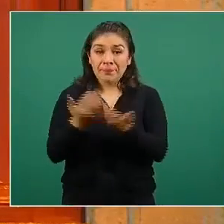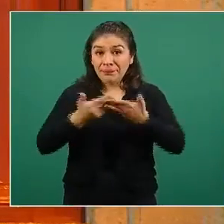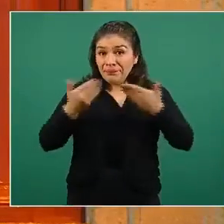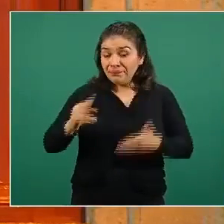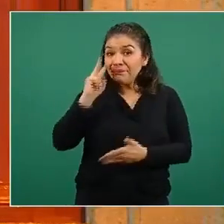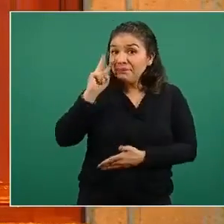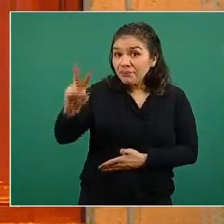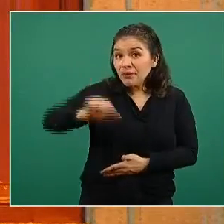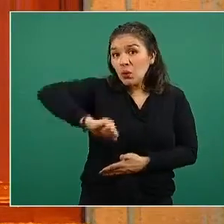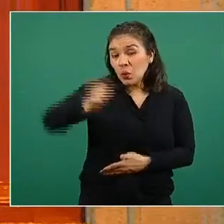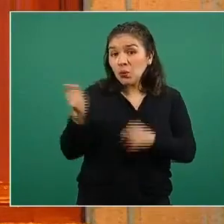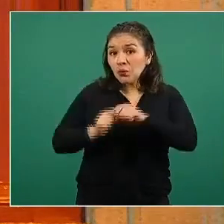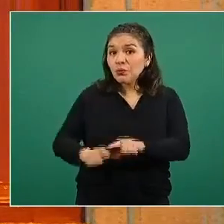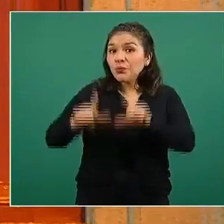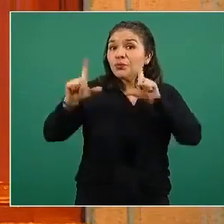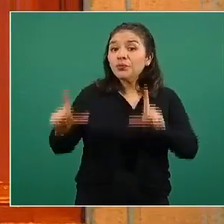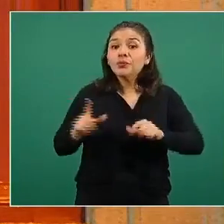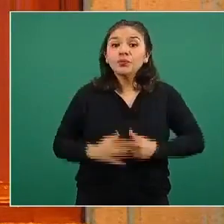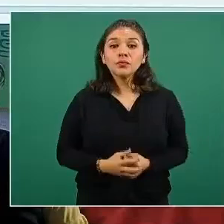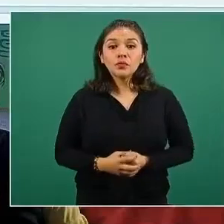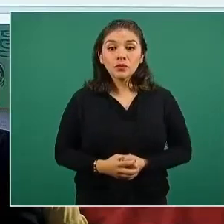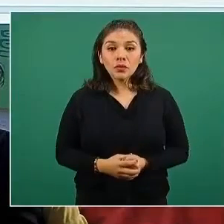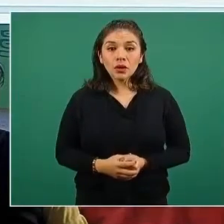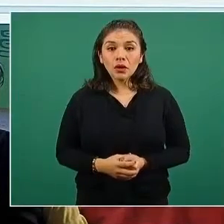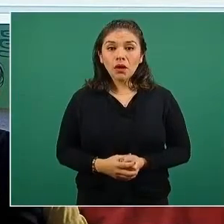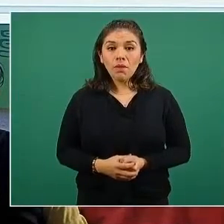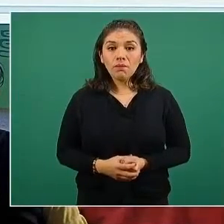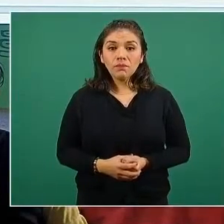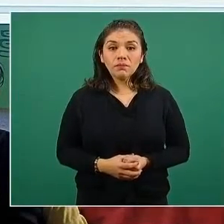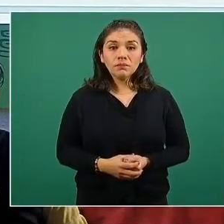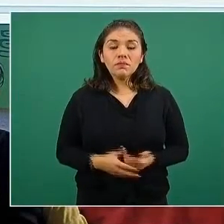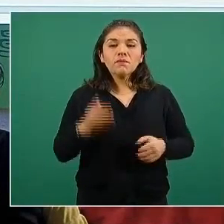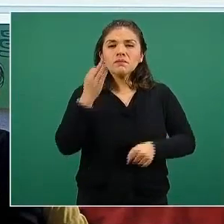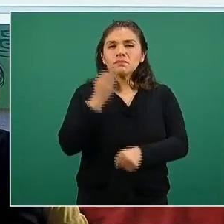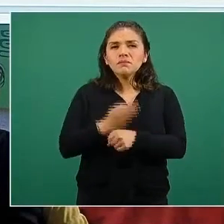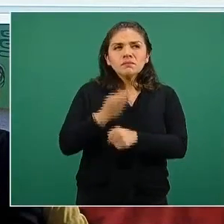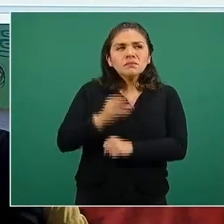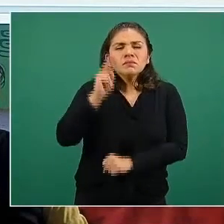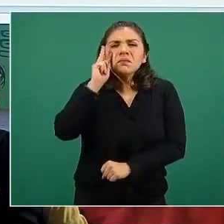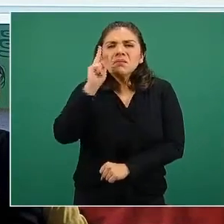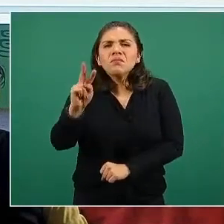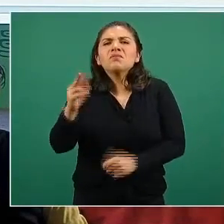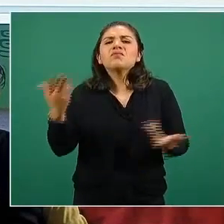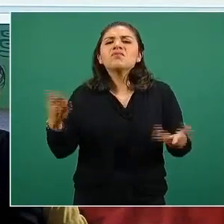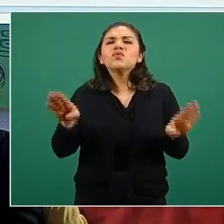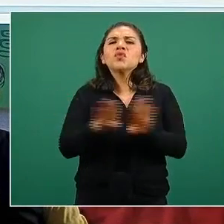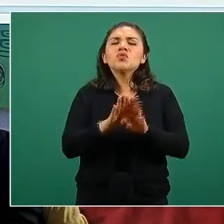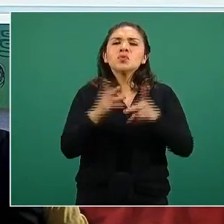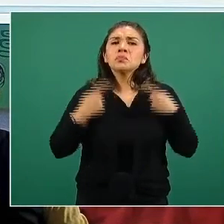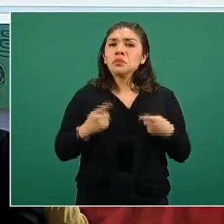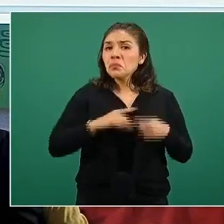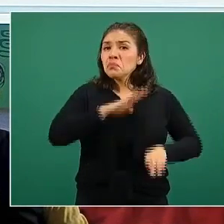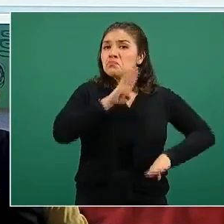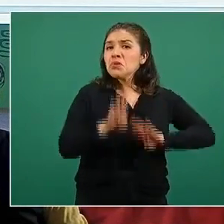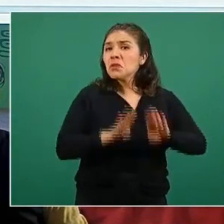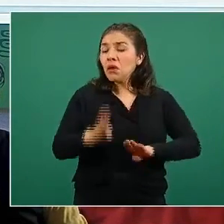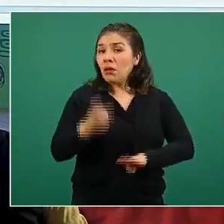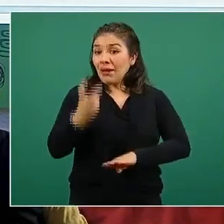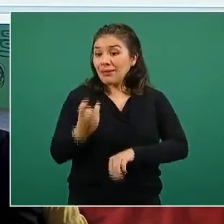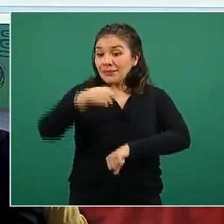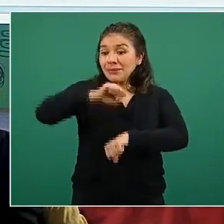siguiente diapositiva. Aquí podemos ahora apreciar el comportamiento de la letalidad, que para la